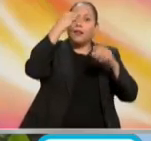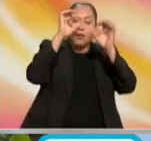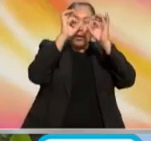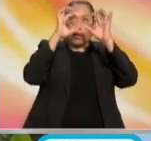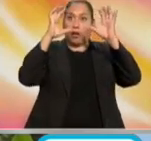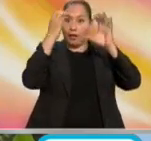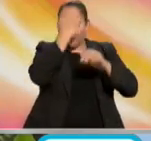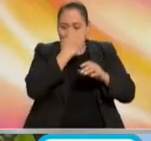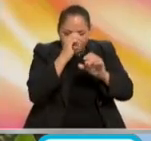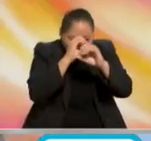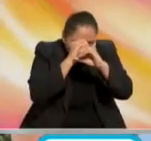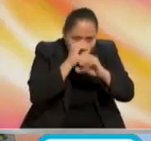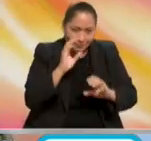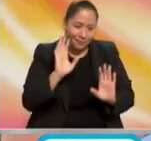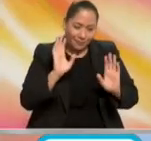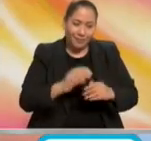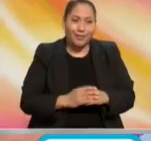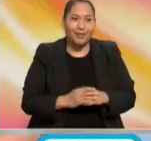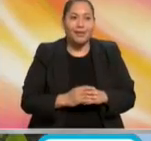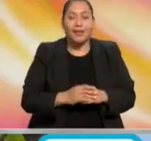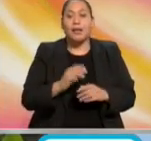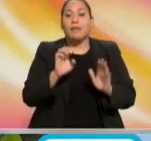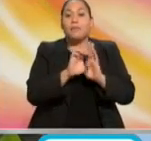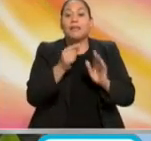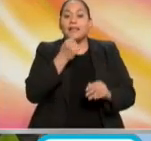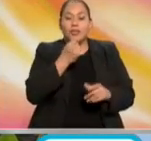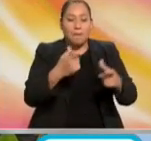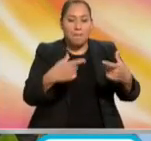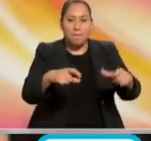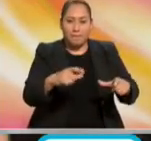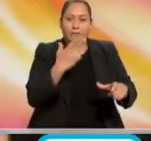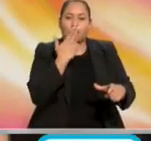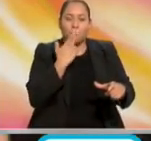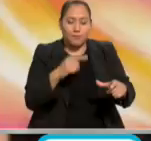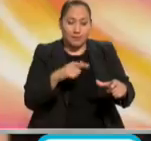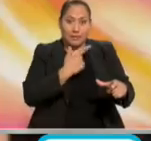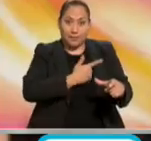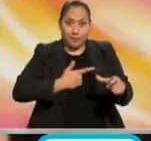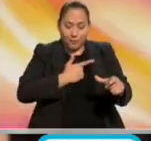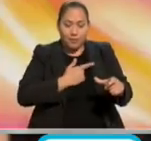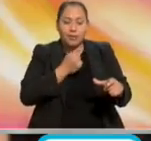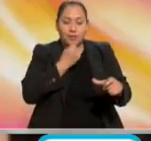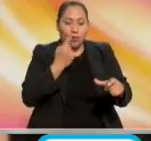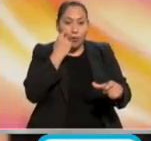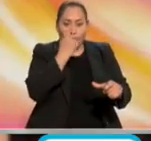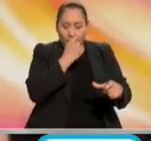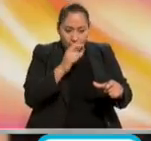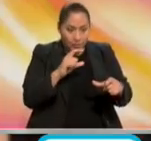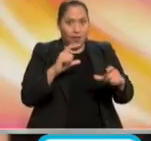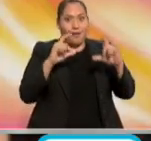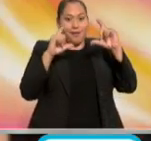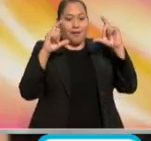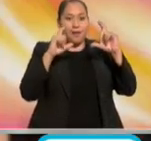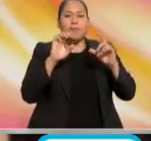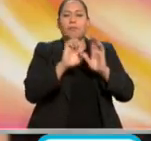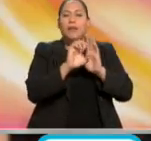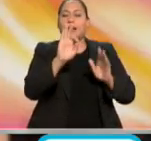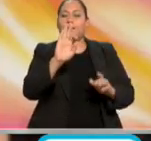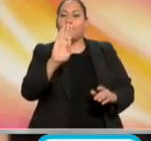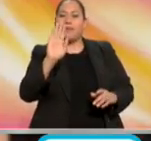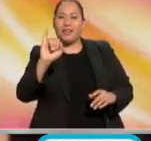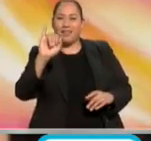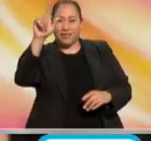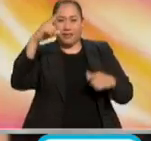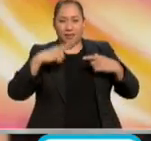ve un pastel que le gusta, dilata la pupila, ¿no? Ok. Pero también pensemos que esto se utiliza en algunos mecanismos, en el FBI, en